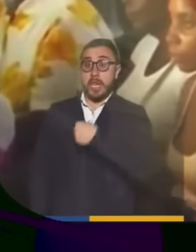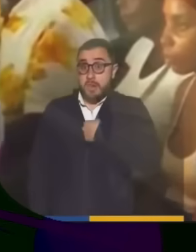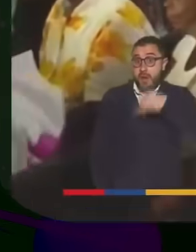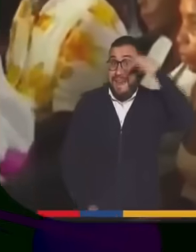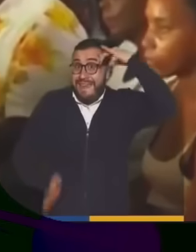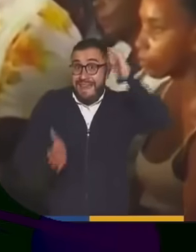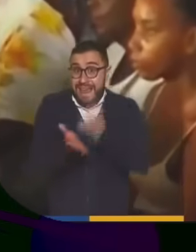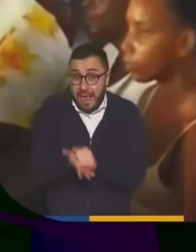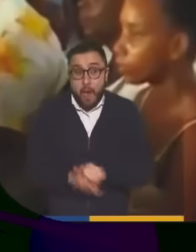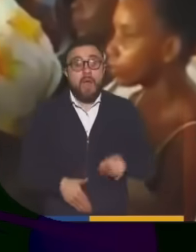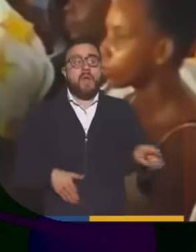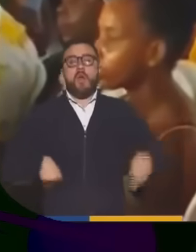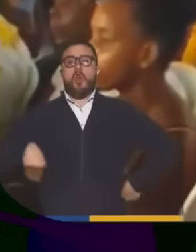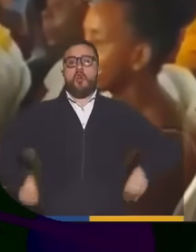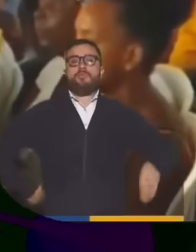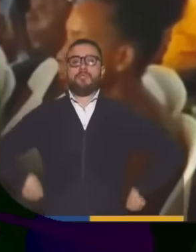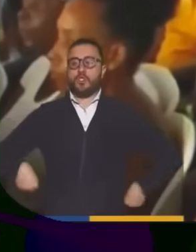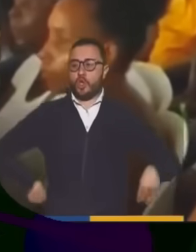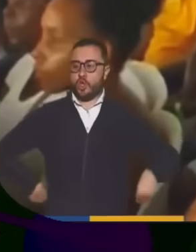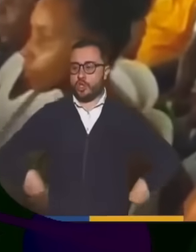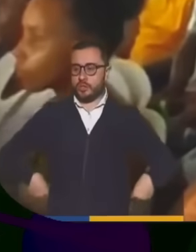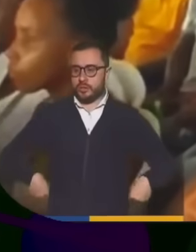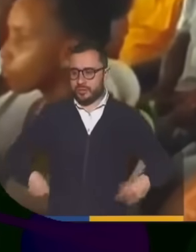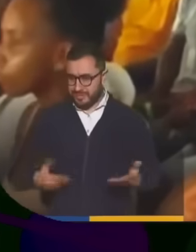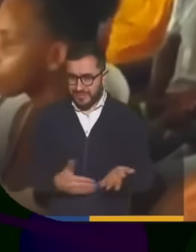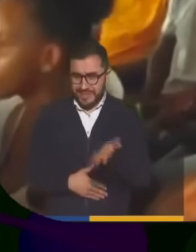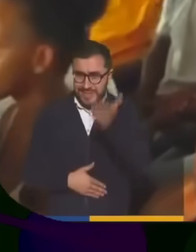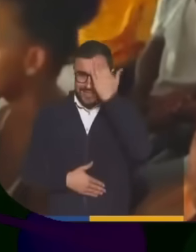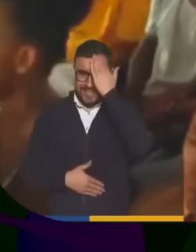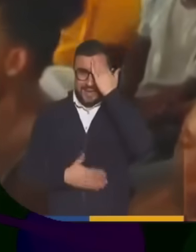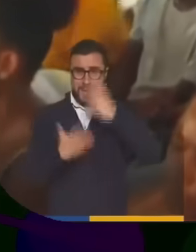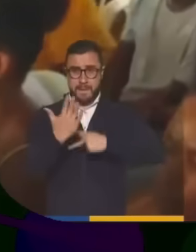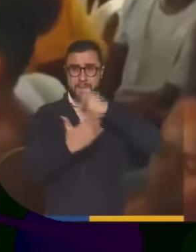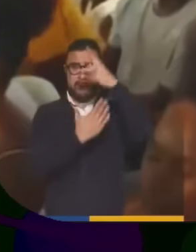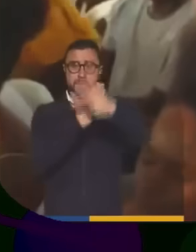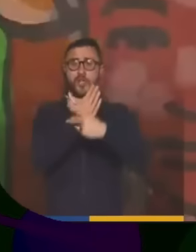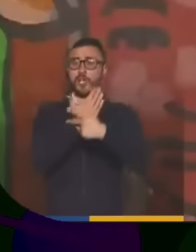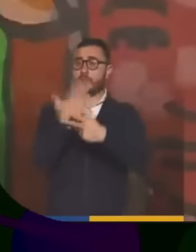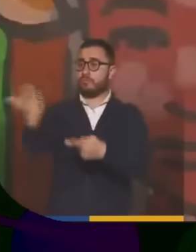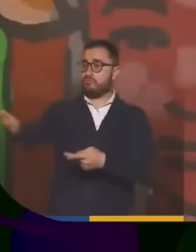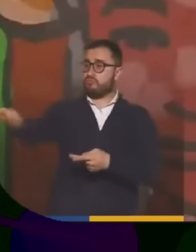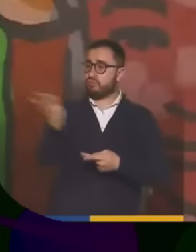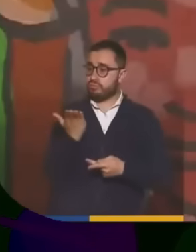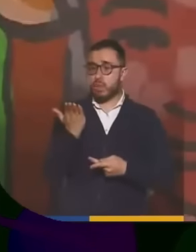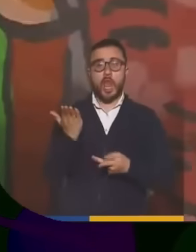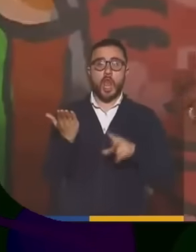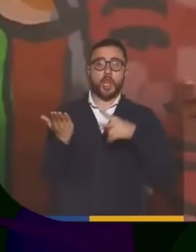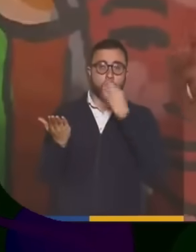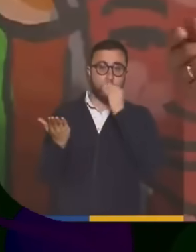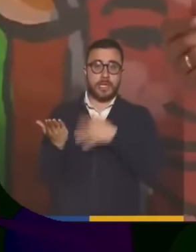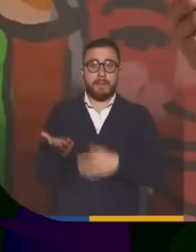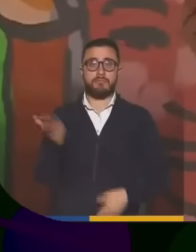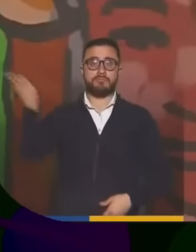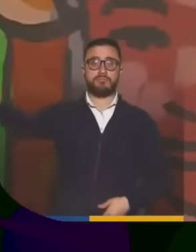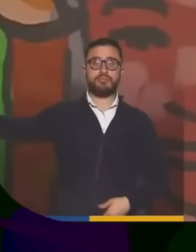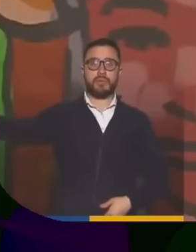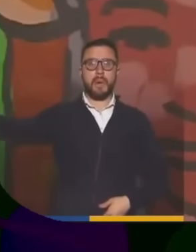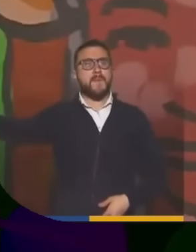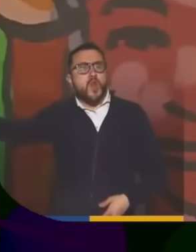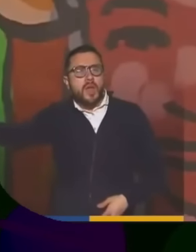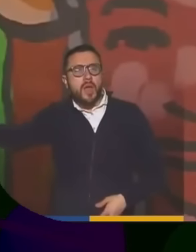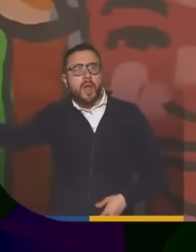corrupción. Porque ¿saben ustedes por qué devuelven un proyecto a la comunidad? Porque no hay CBE.